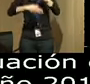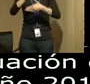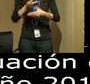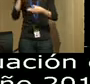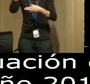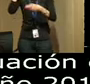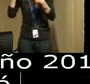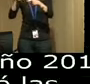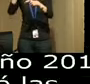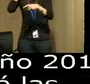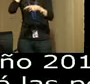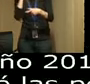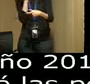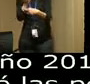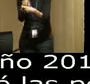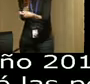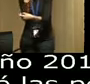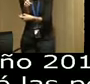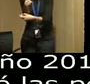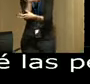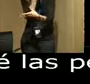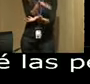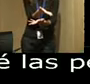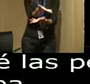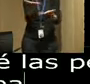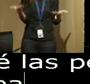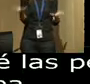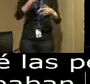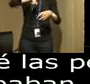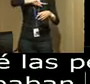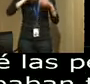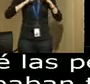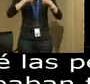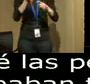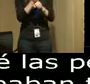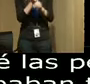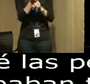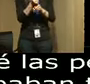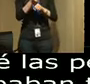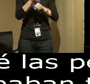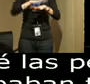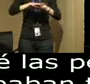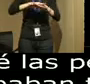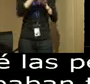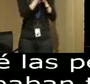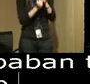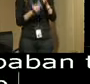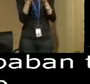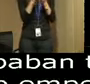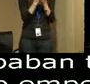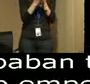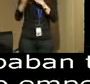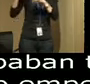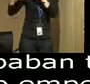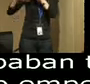sector turístico o en la industria turística. Cuando empezamos a trabajar la literatura, las bases de datos, los estudios que se habían hecho previamente, nos